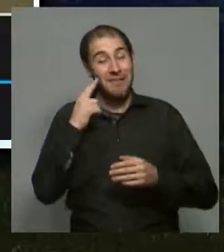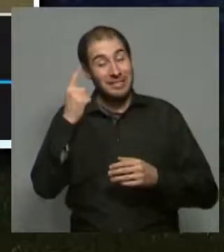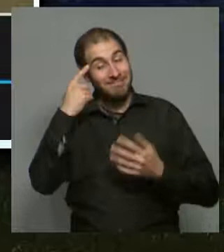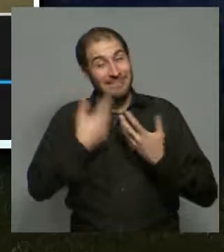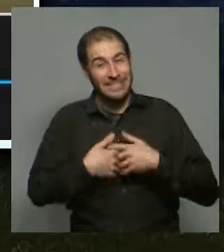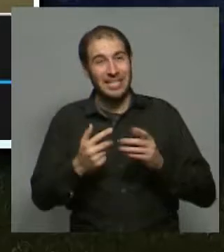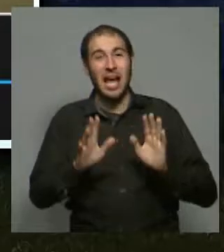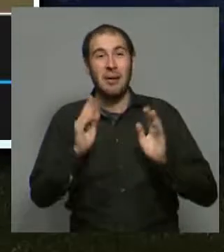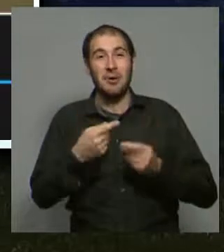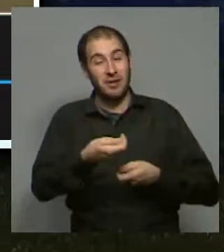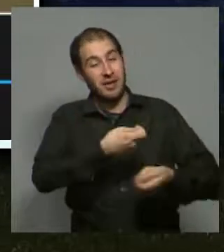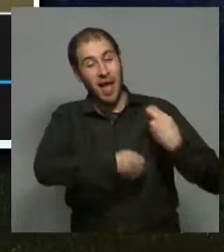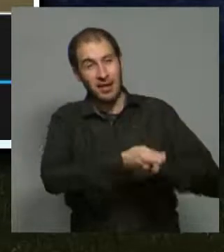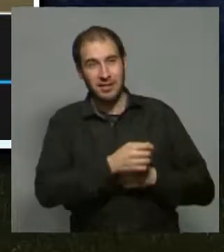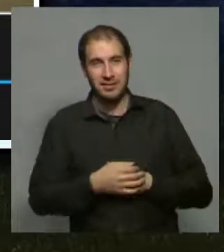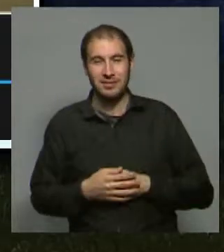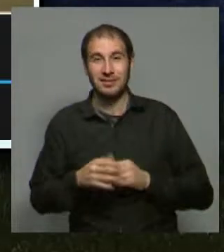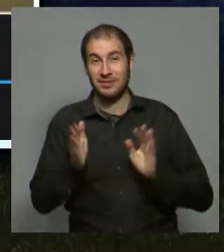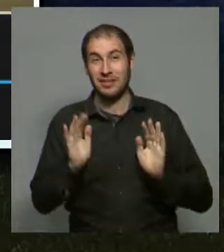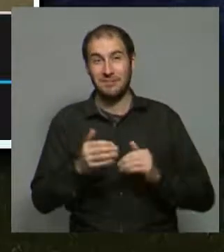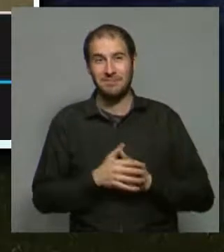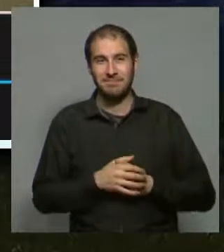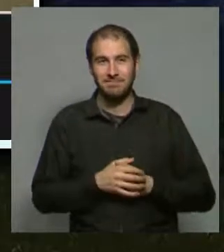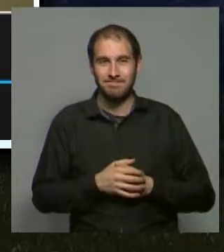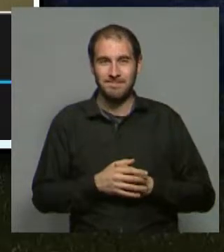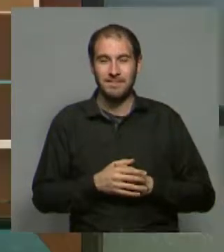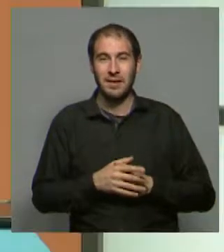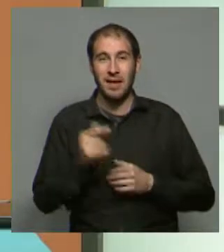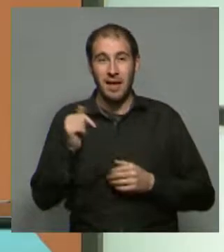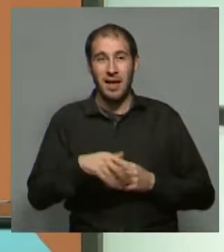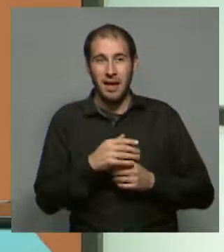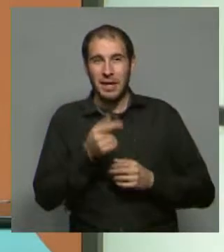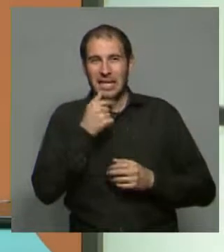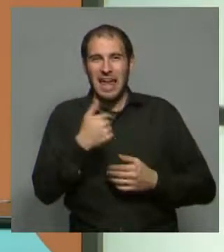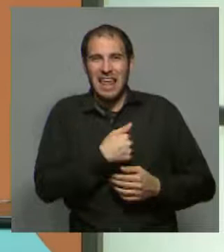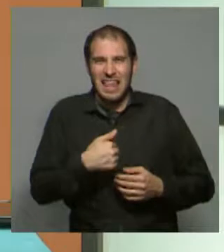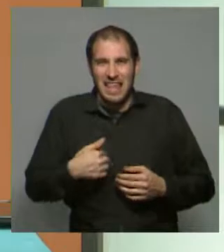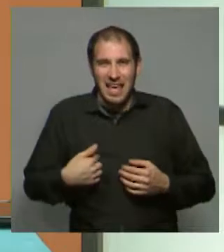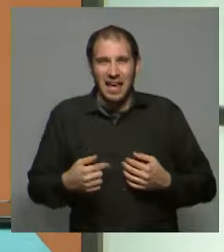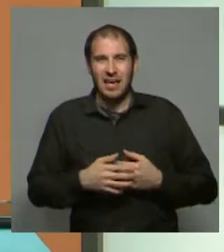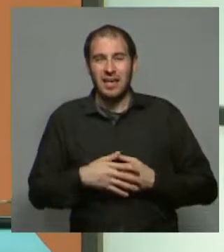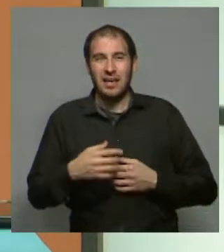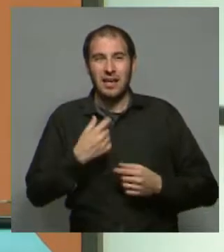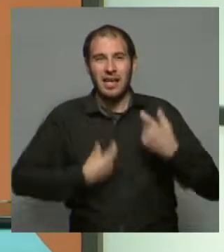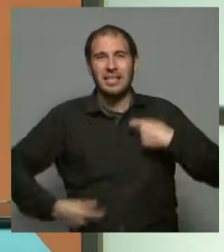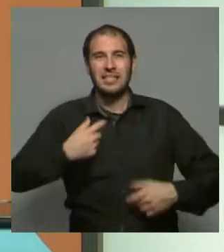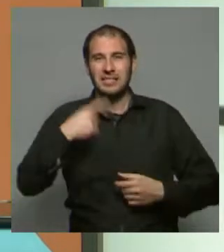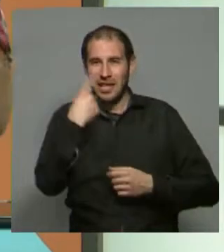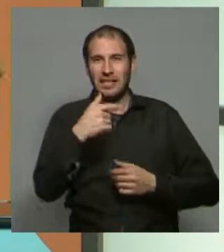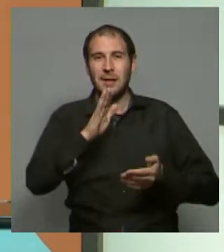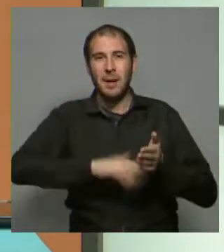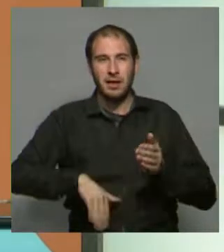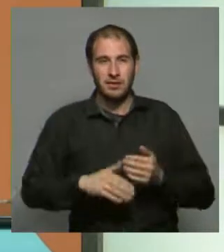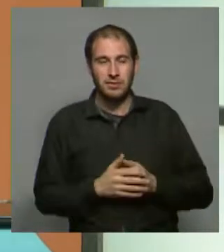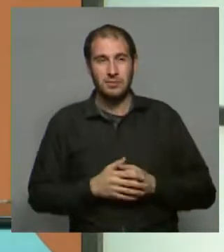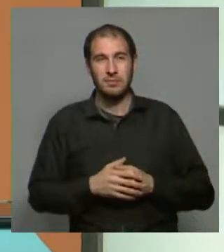pensarlo. A lo mejor algún canje. Claro. Podría ser. Eso. Bueno, justamente tiene algunos como unos detalles en los bastones celestes y en los bastones blancos